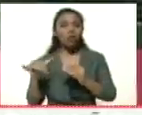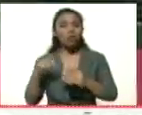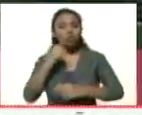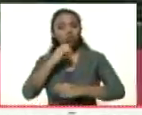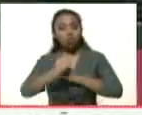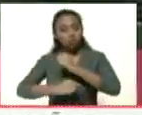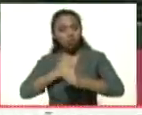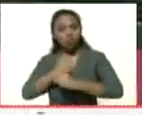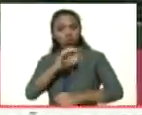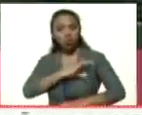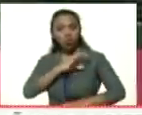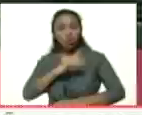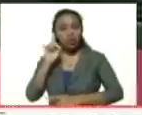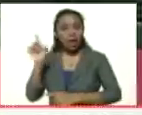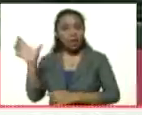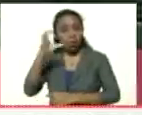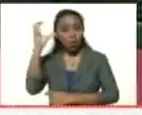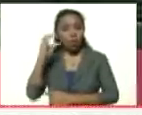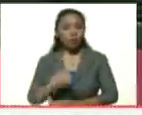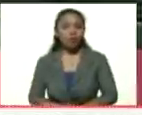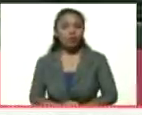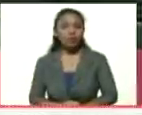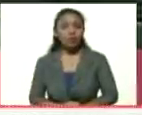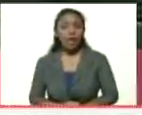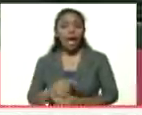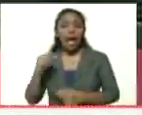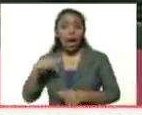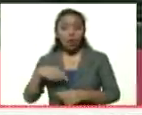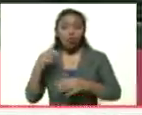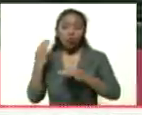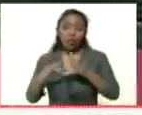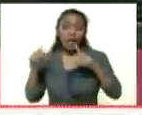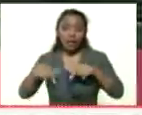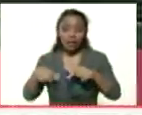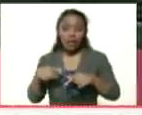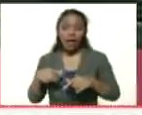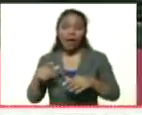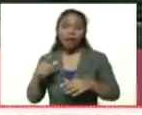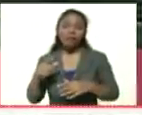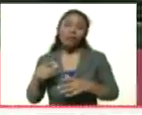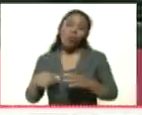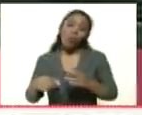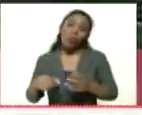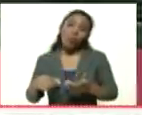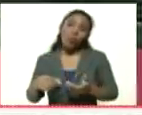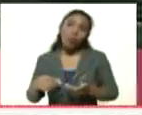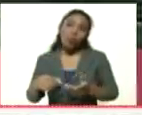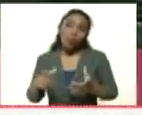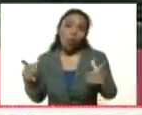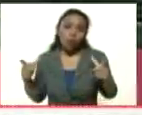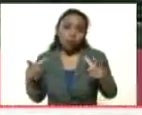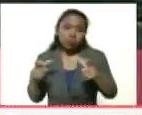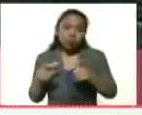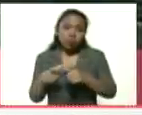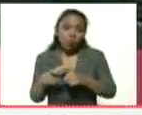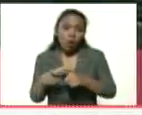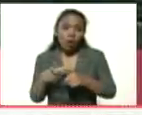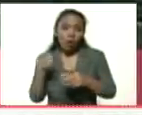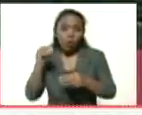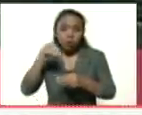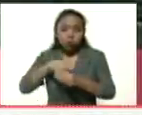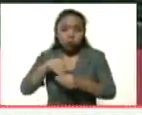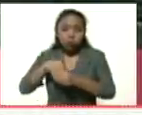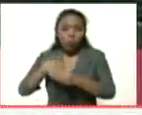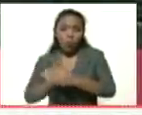Colombia. Esperamos que esta vez sí disminuyan los cultivos, los nuevos cultivos de coca en la